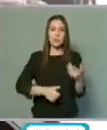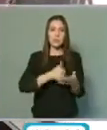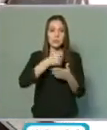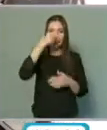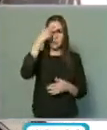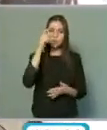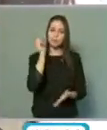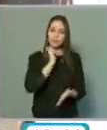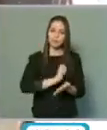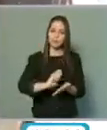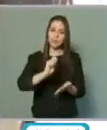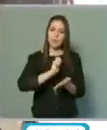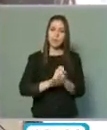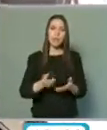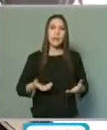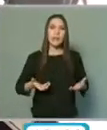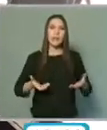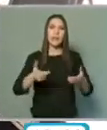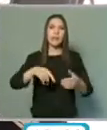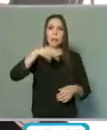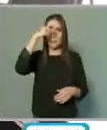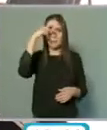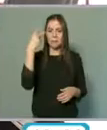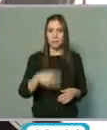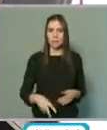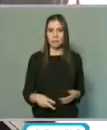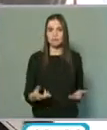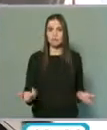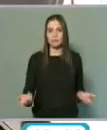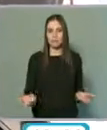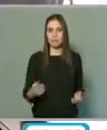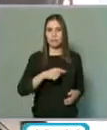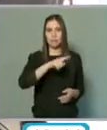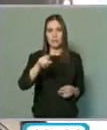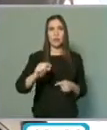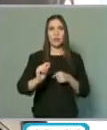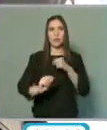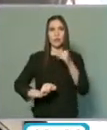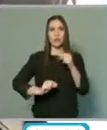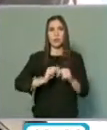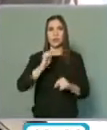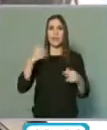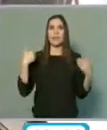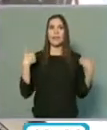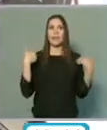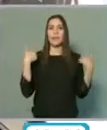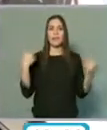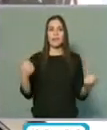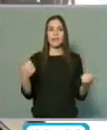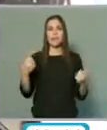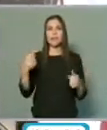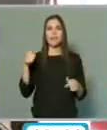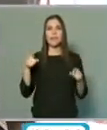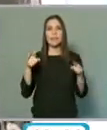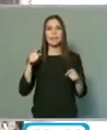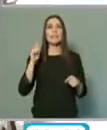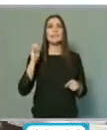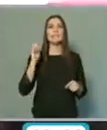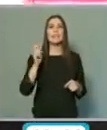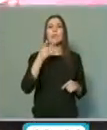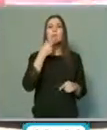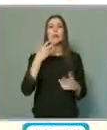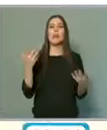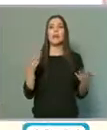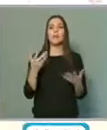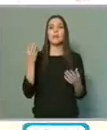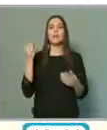escribió Las calles de México. Nada más para que le vaya midiendo el tipo, lo que hizo,